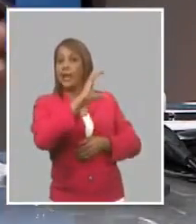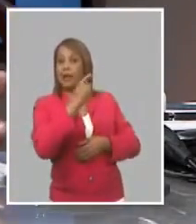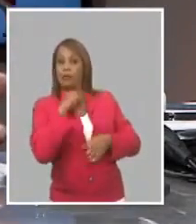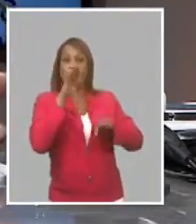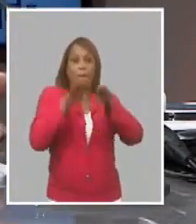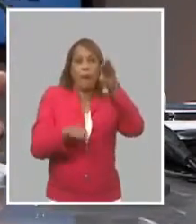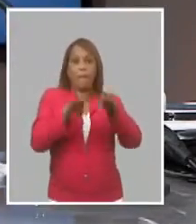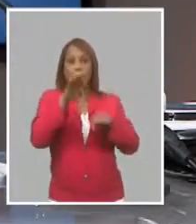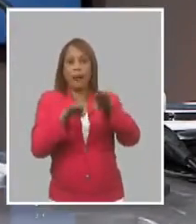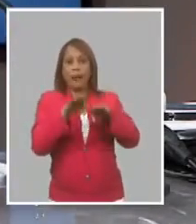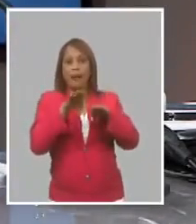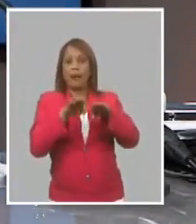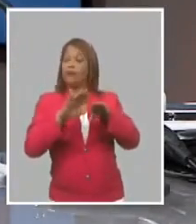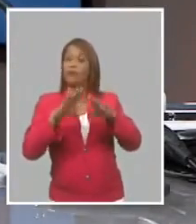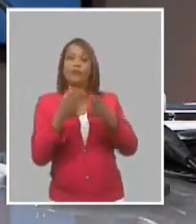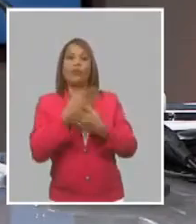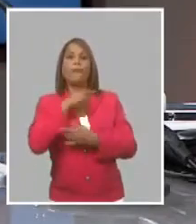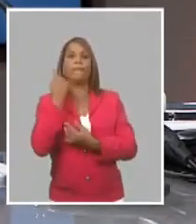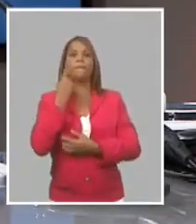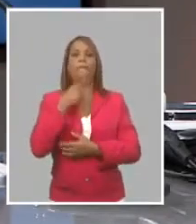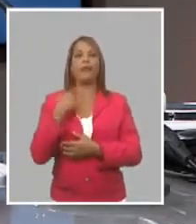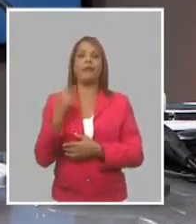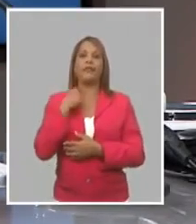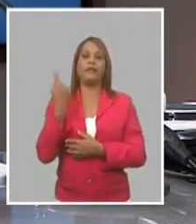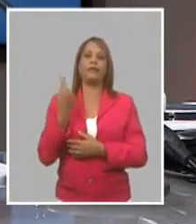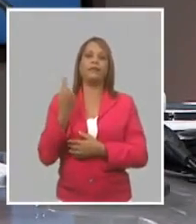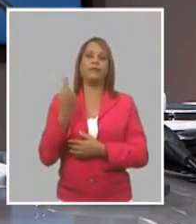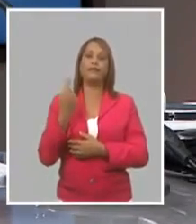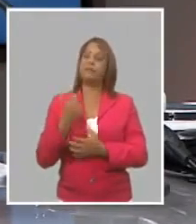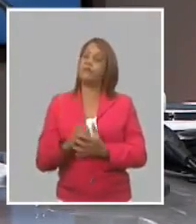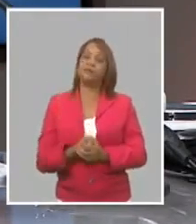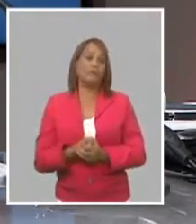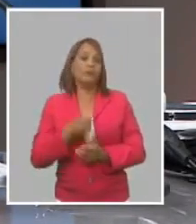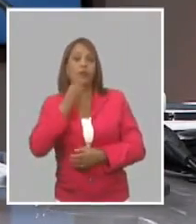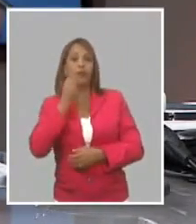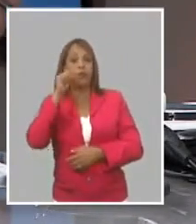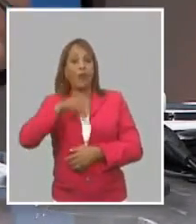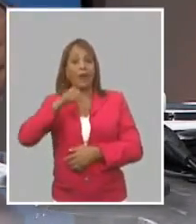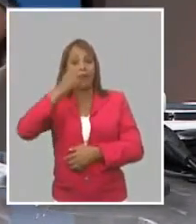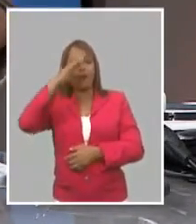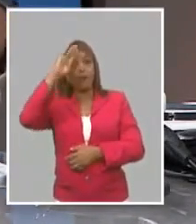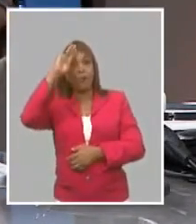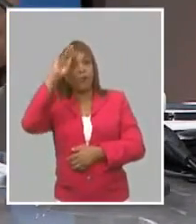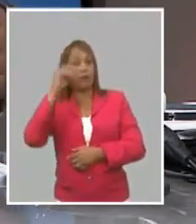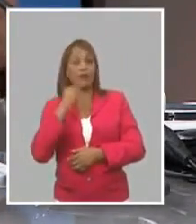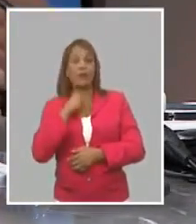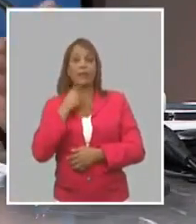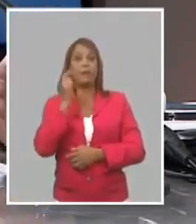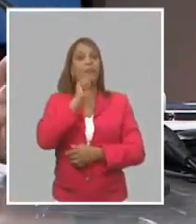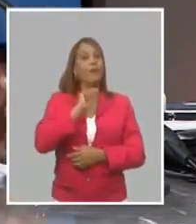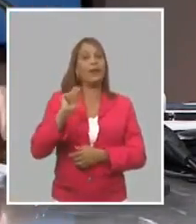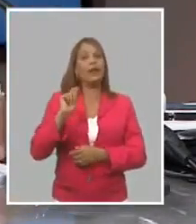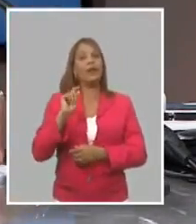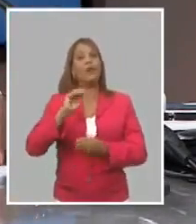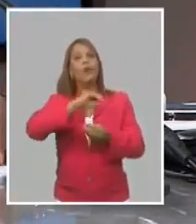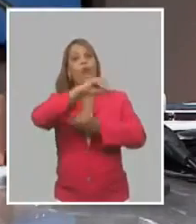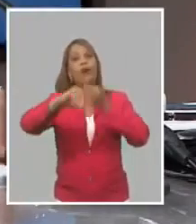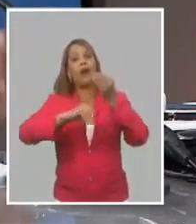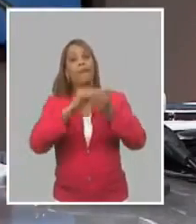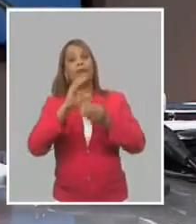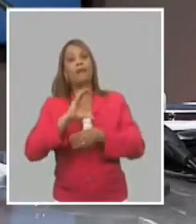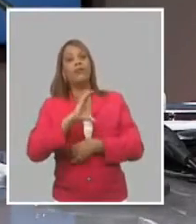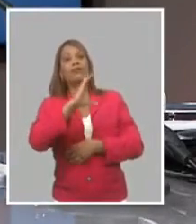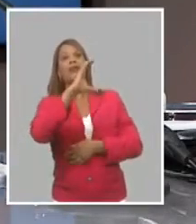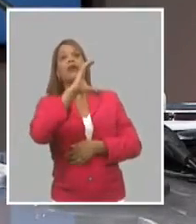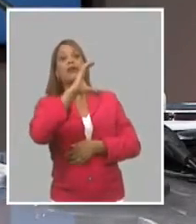costos, entonces todas tenían pérdida. Entonces, no es posible en Cuba hacer una reforma de salario sin